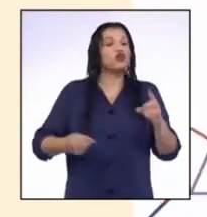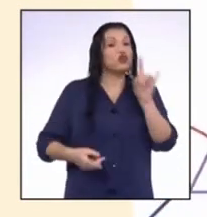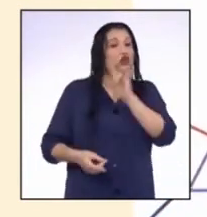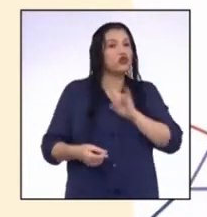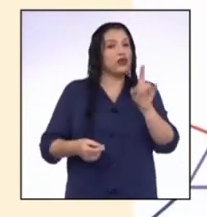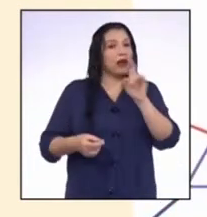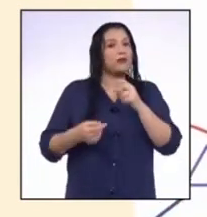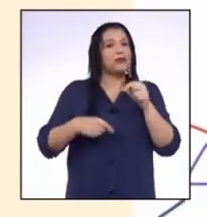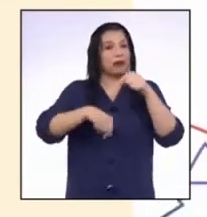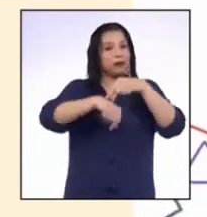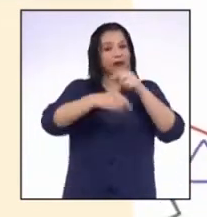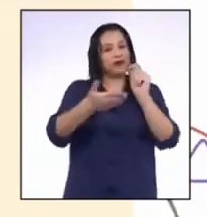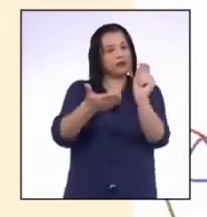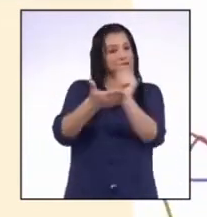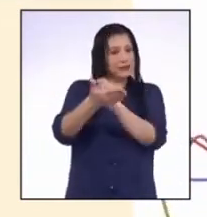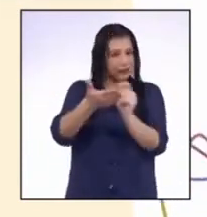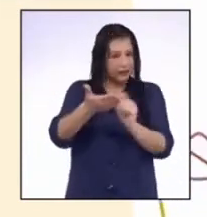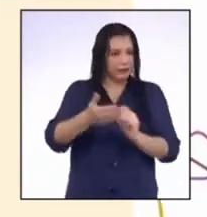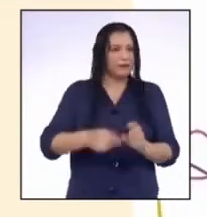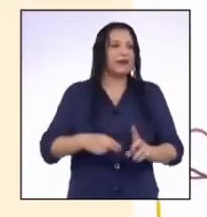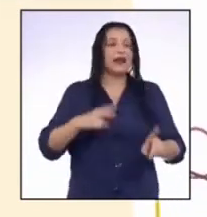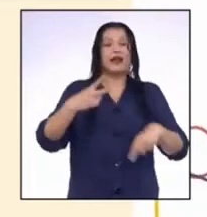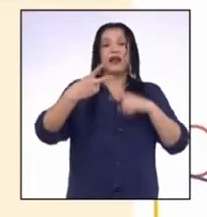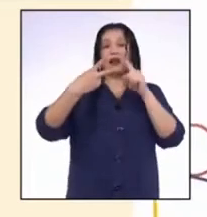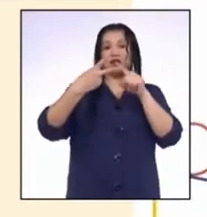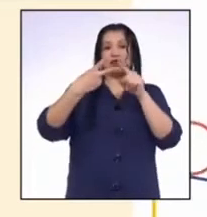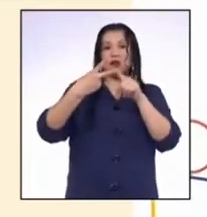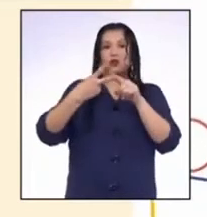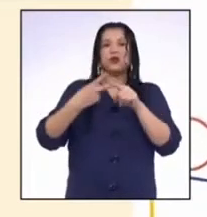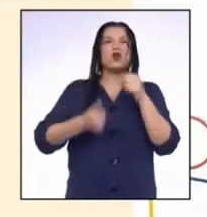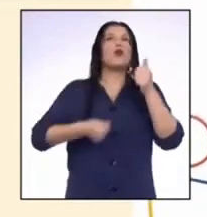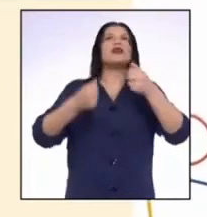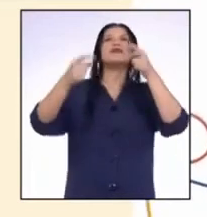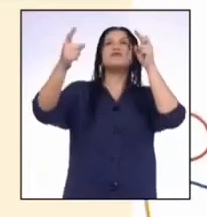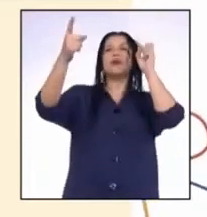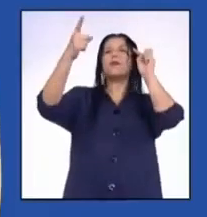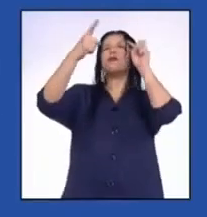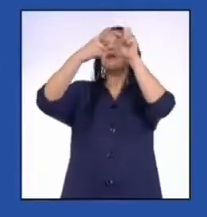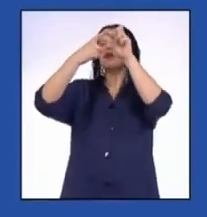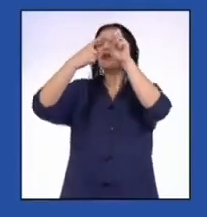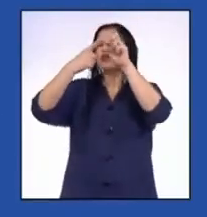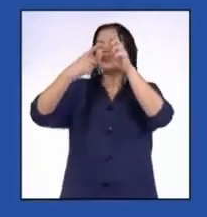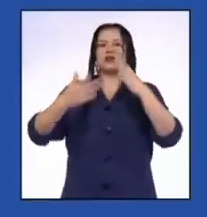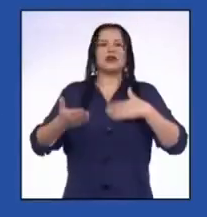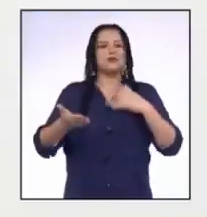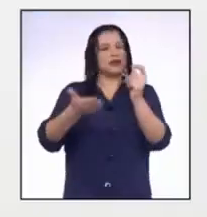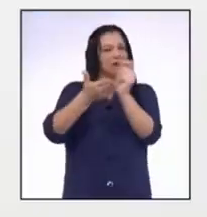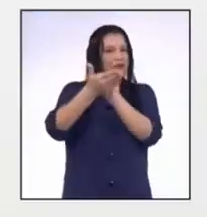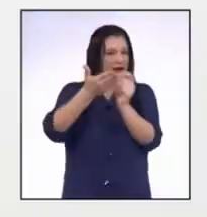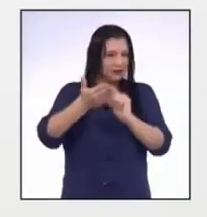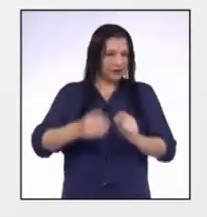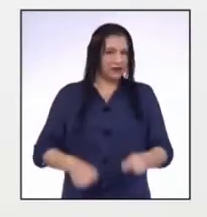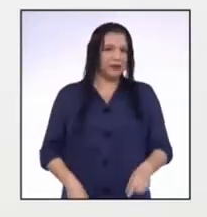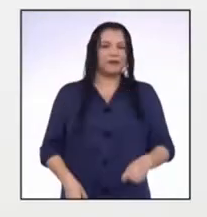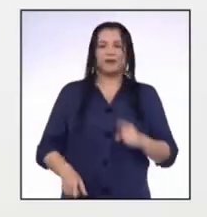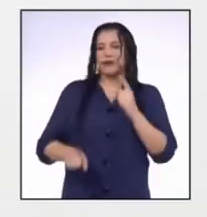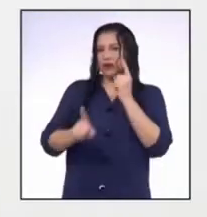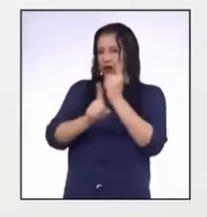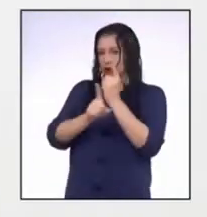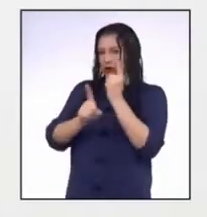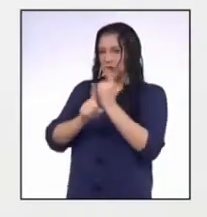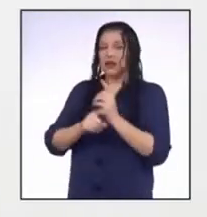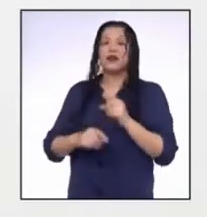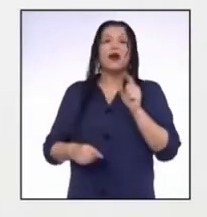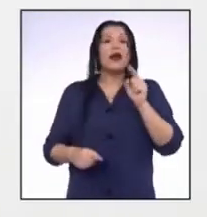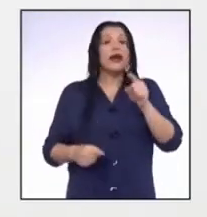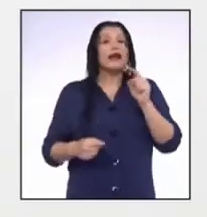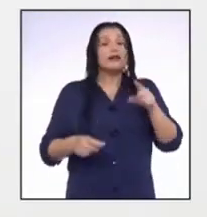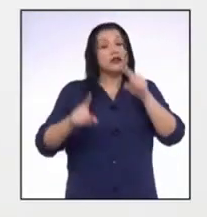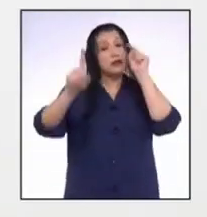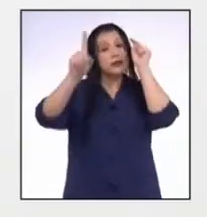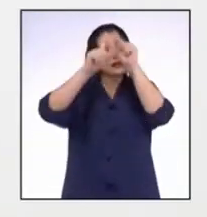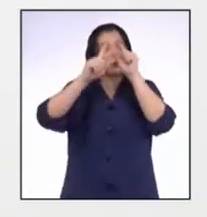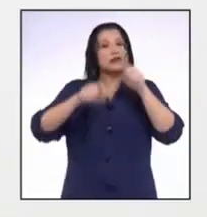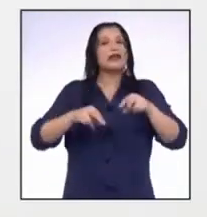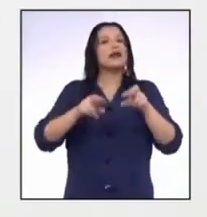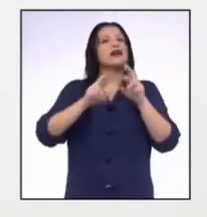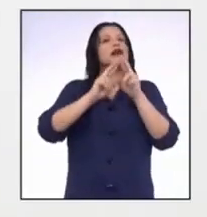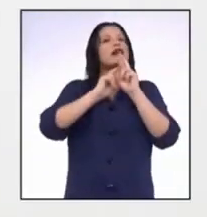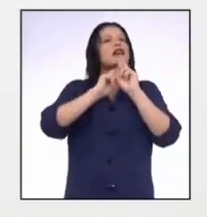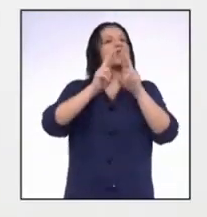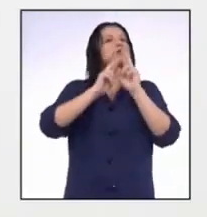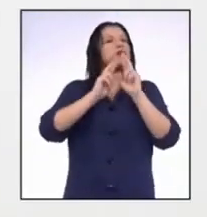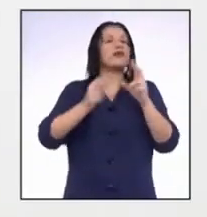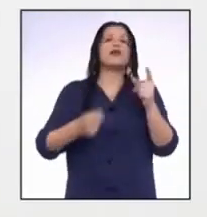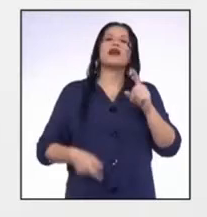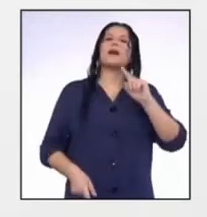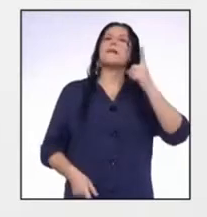nuestra redacción. Lo segundo es el propósito del ensayo. Sí, este debe responder a las